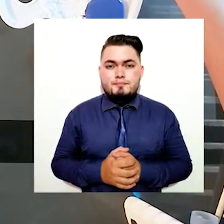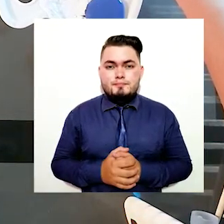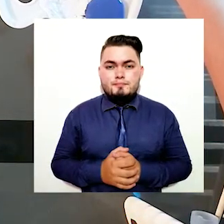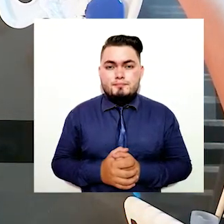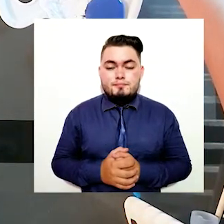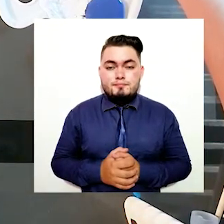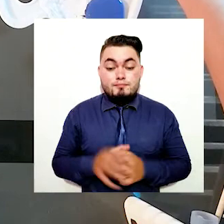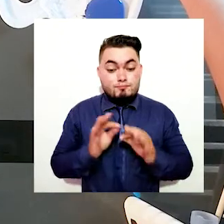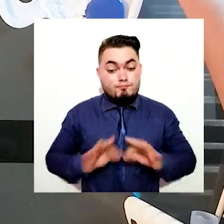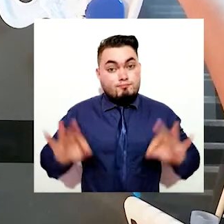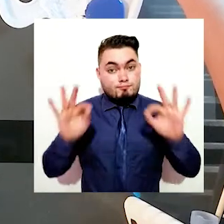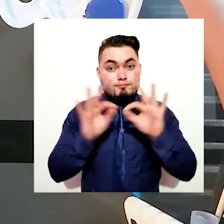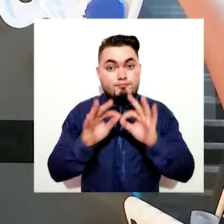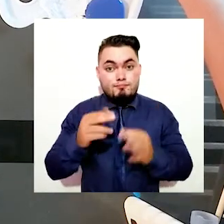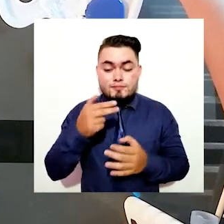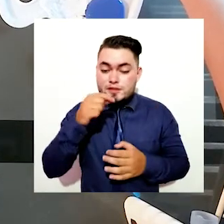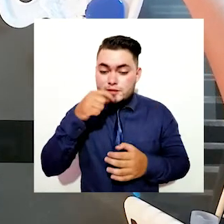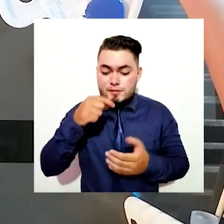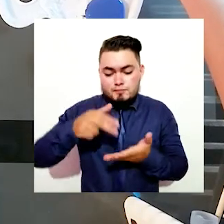es indispensable